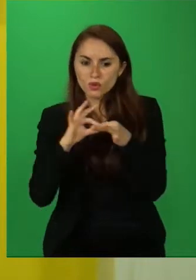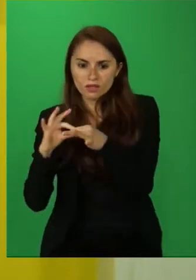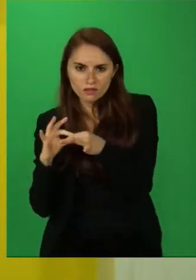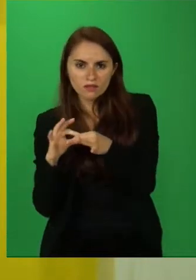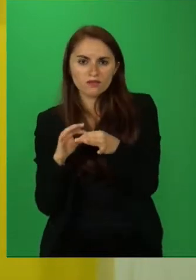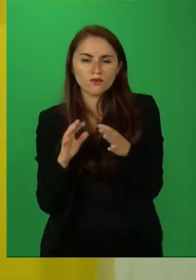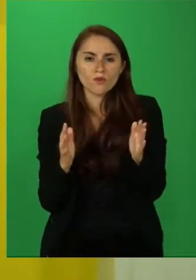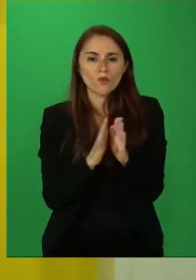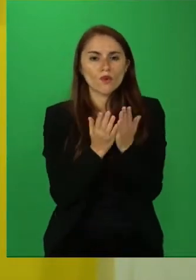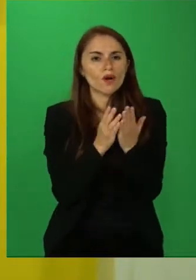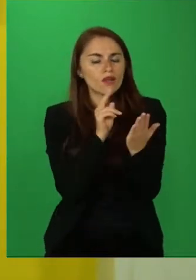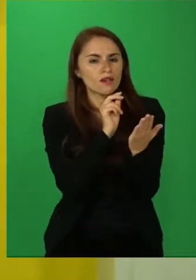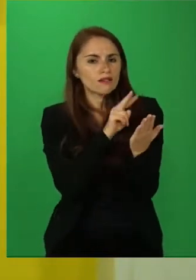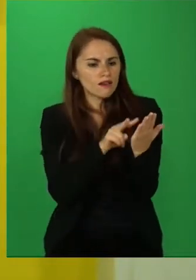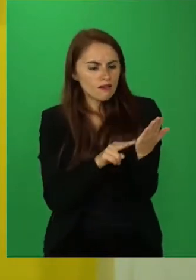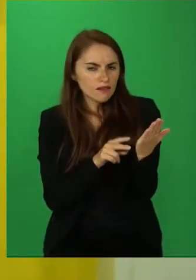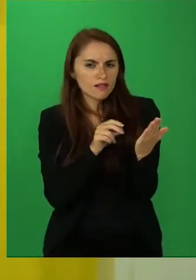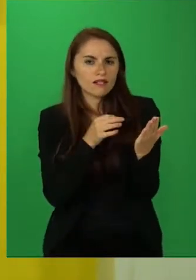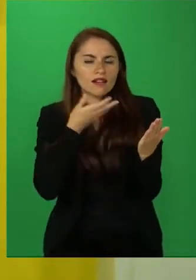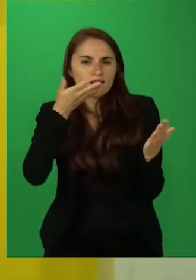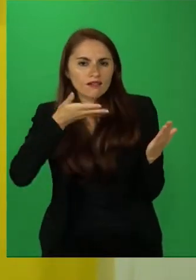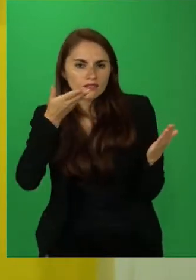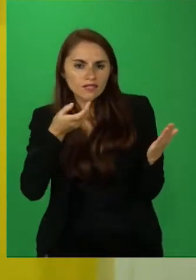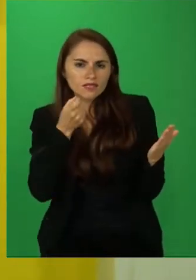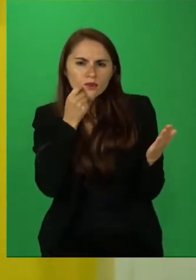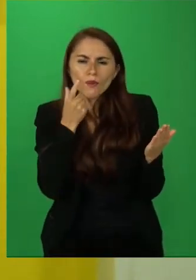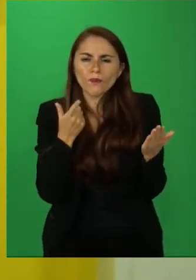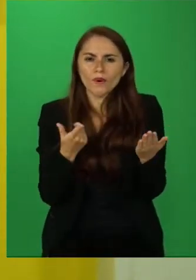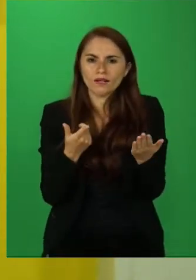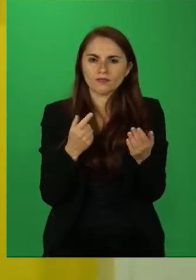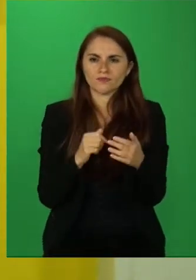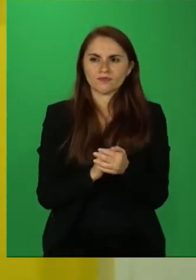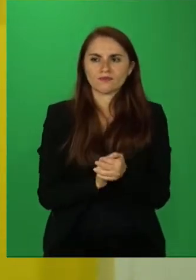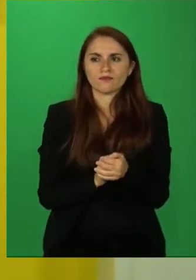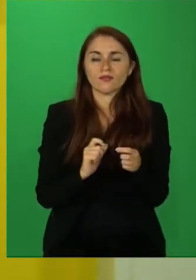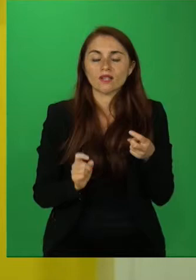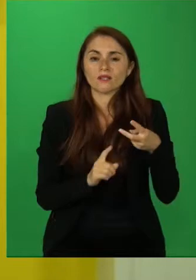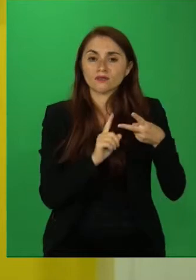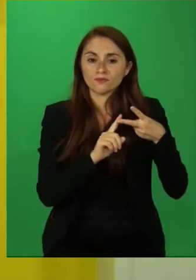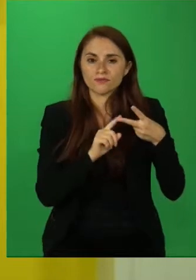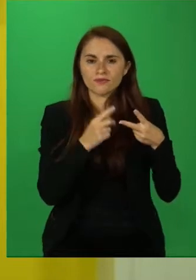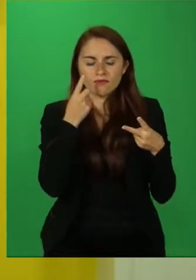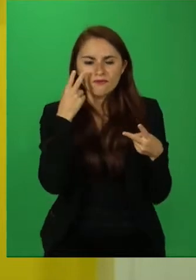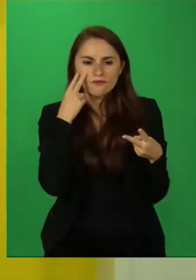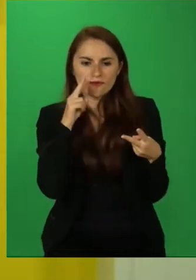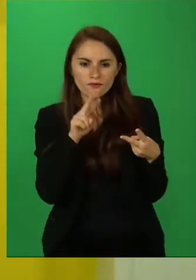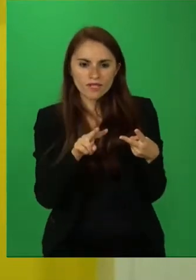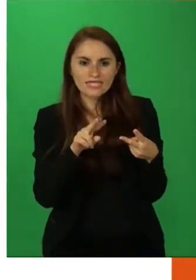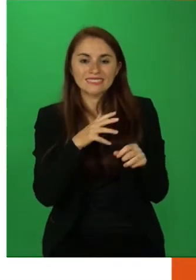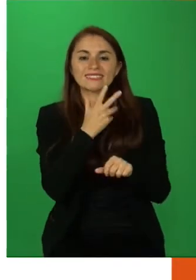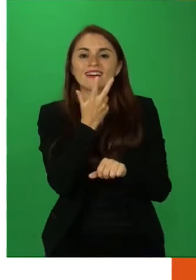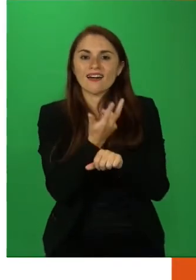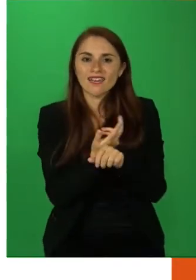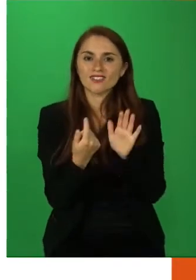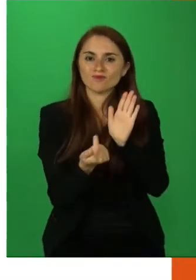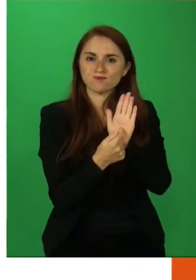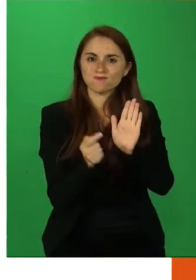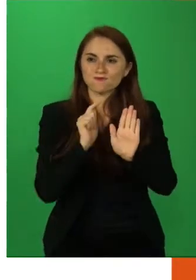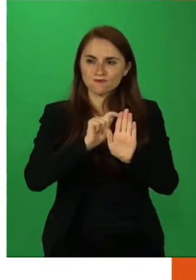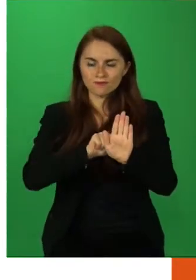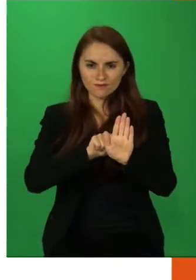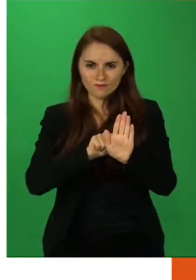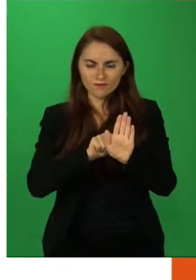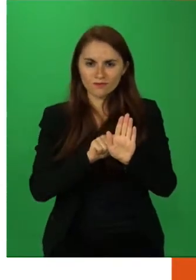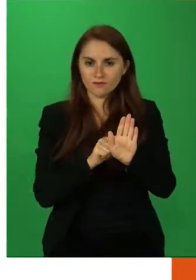quizá? Muy importante. Si hay uso metafórico o connotativo del